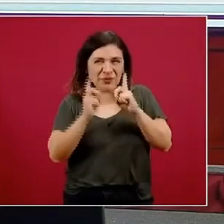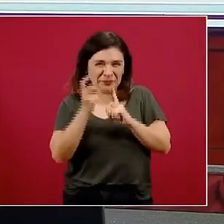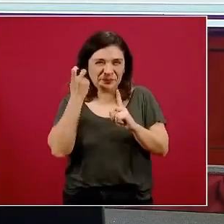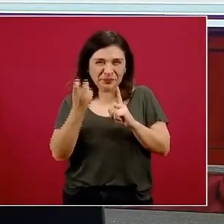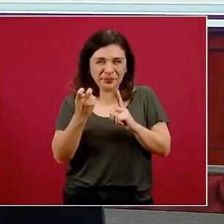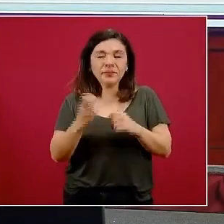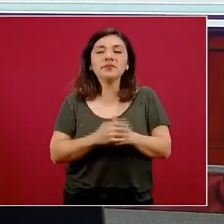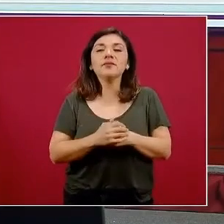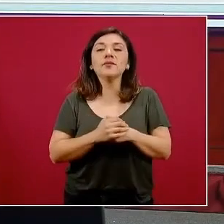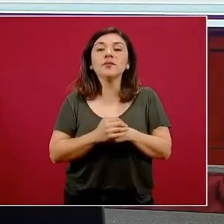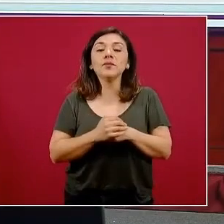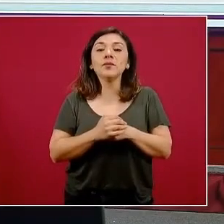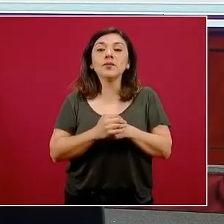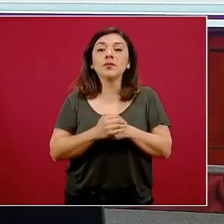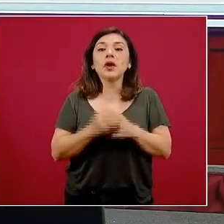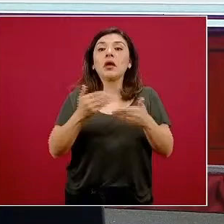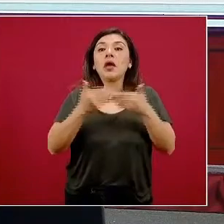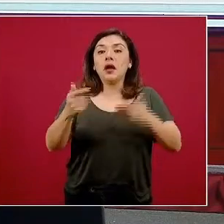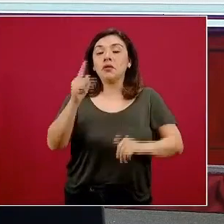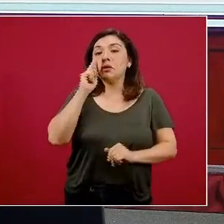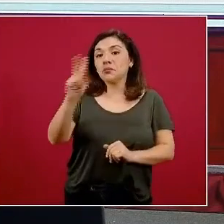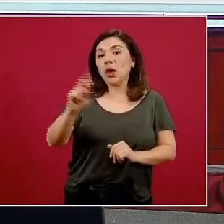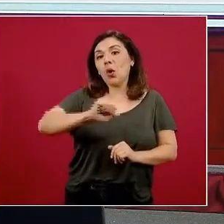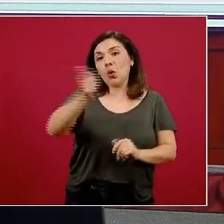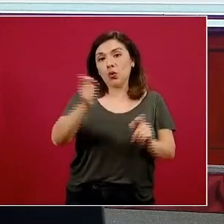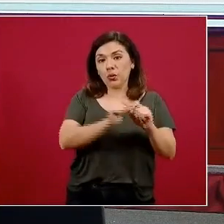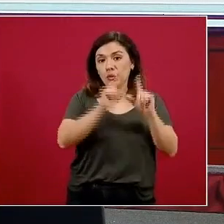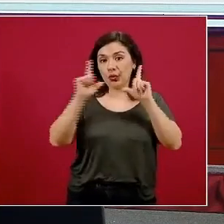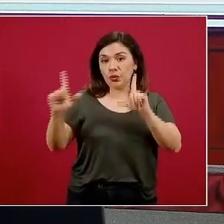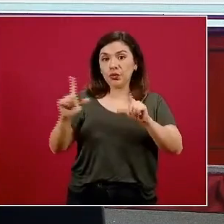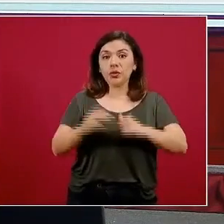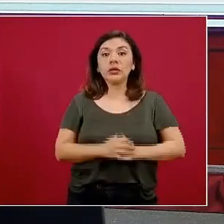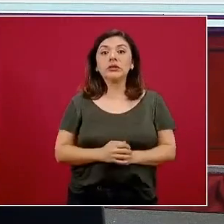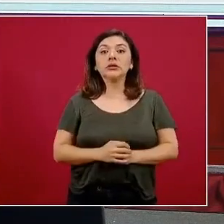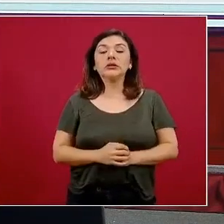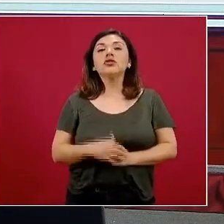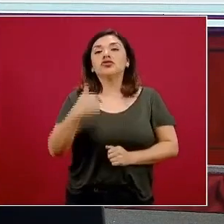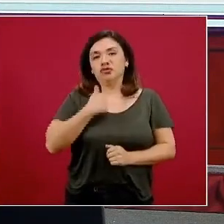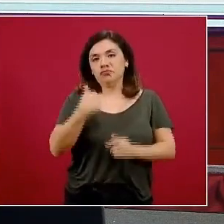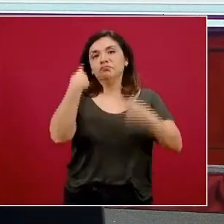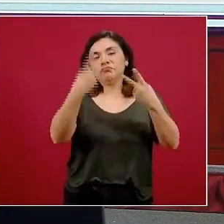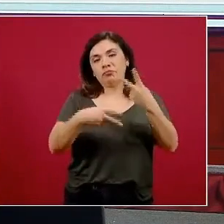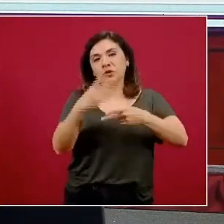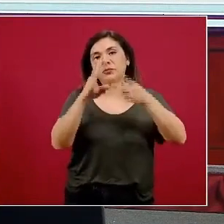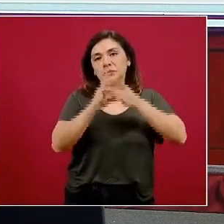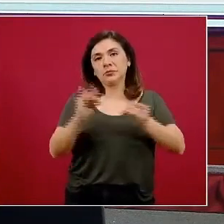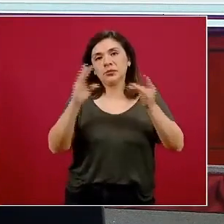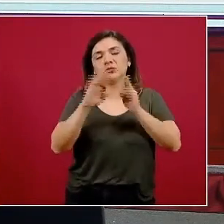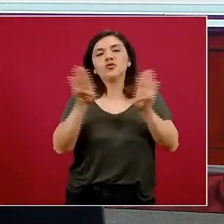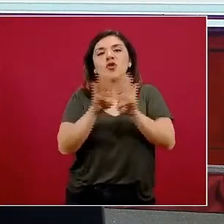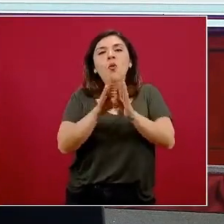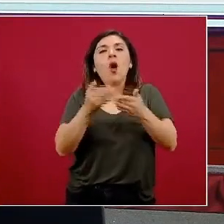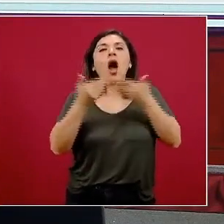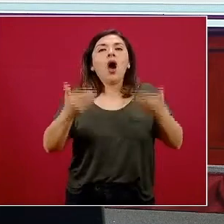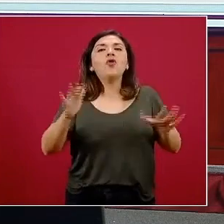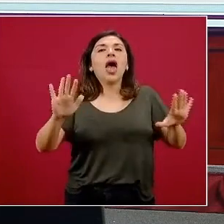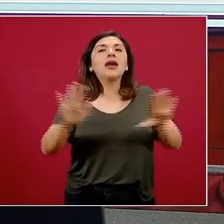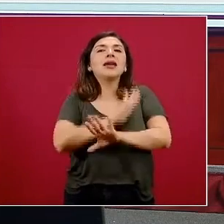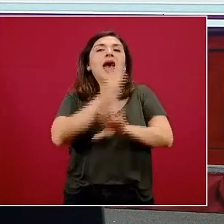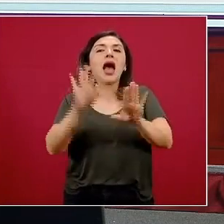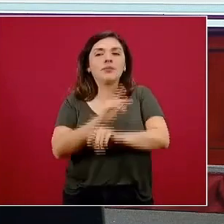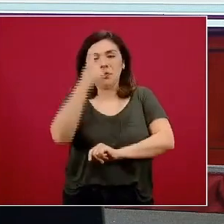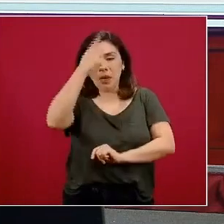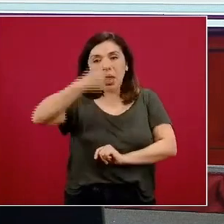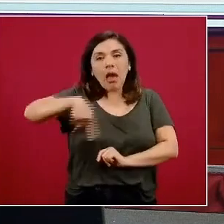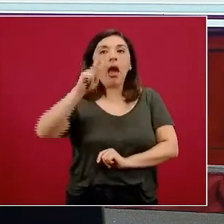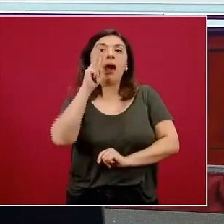claro. Vamos a ver ahora la siguiente diapositiva y vamos a explicar un poco los cambios que van a ocurrir para efectos